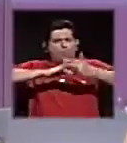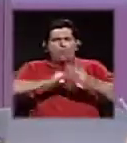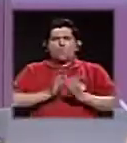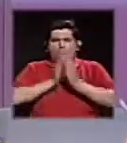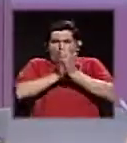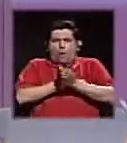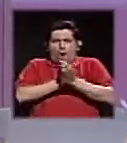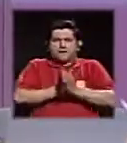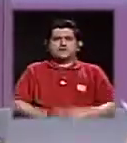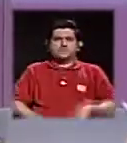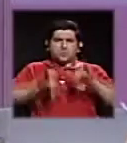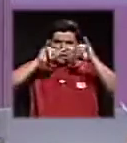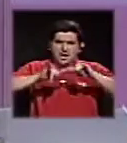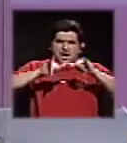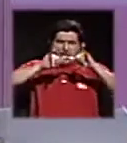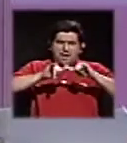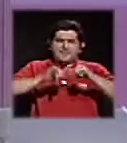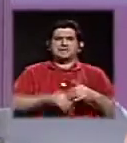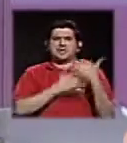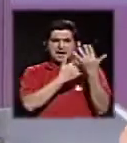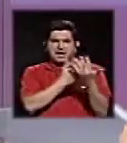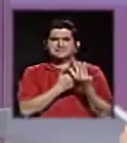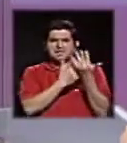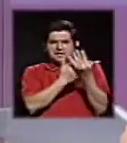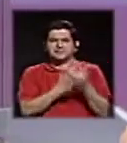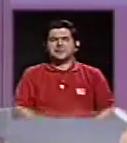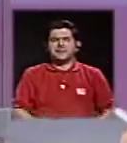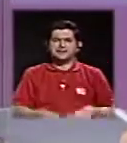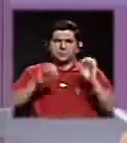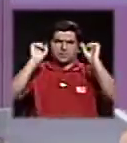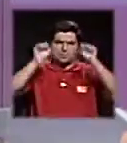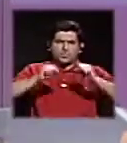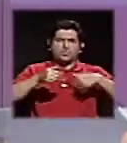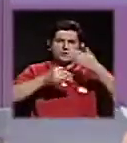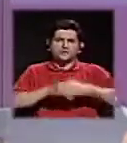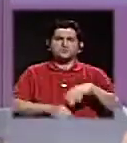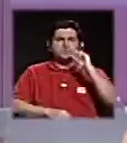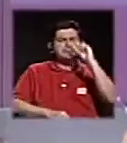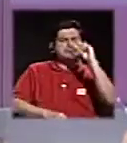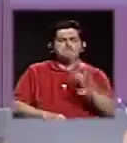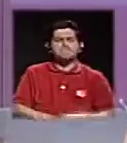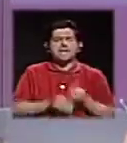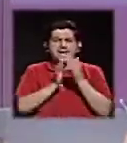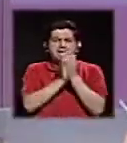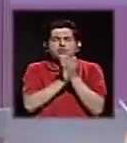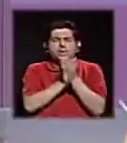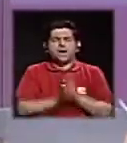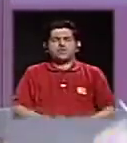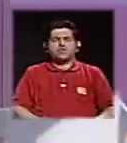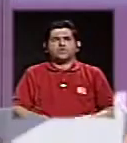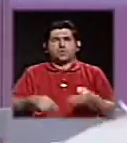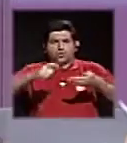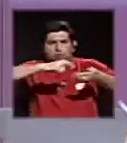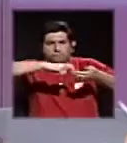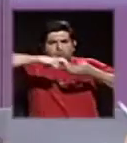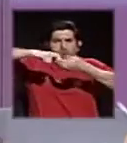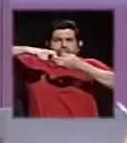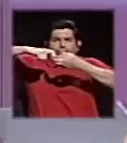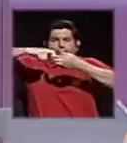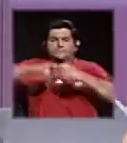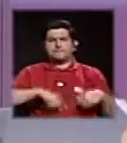máquinas y quedarse a la entrada digamos de la bahía y luego viene un barco más pequeño el remolcador que lo